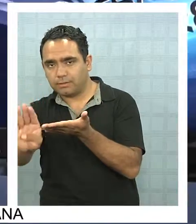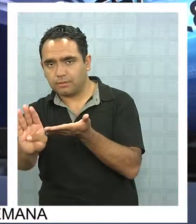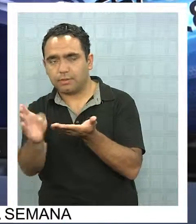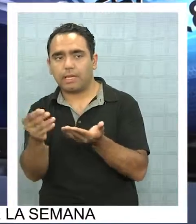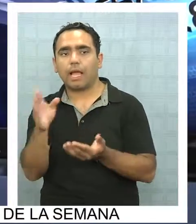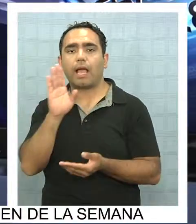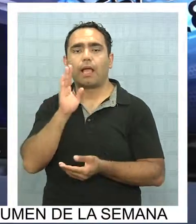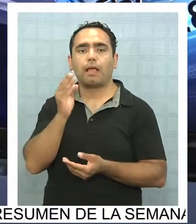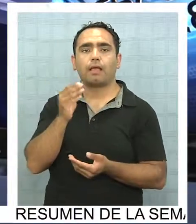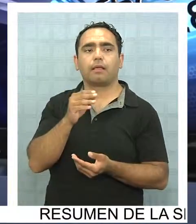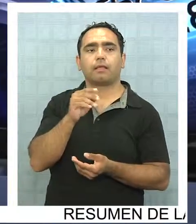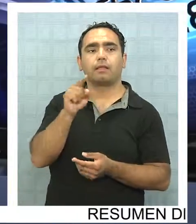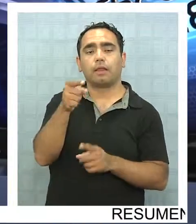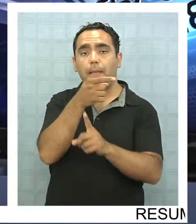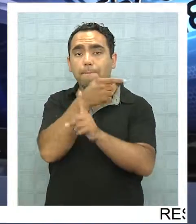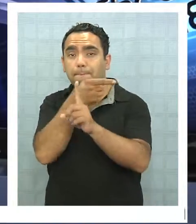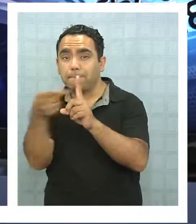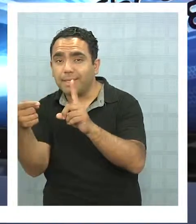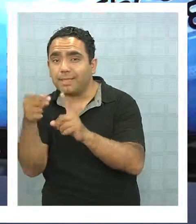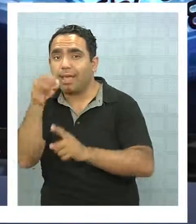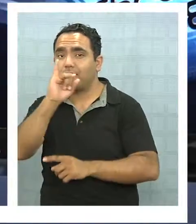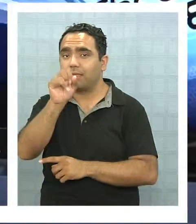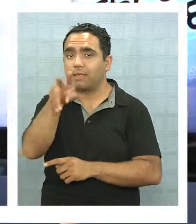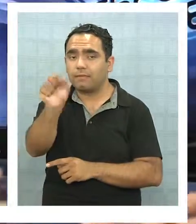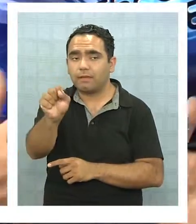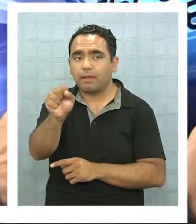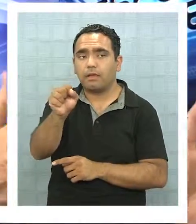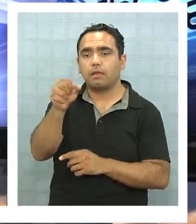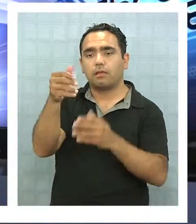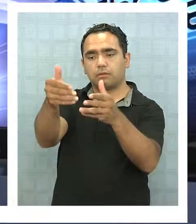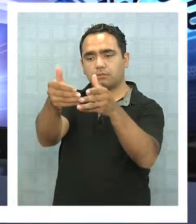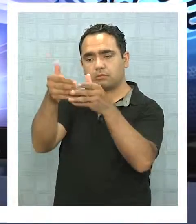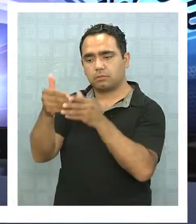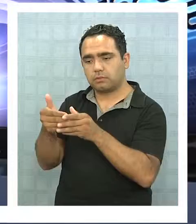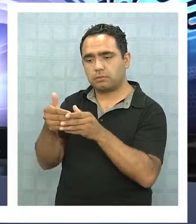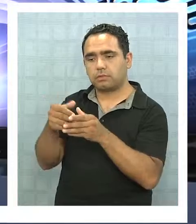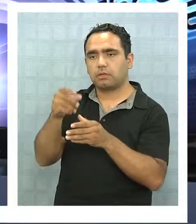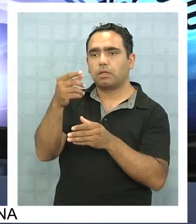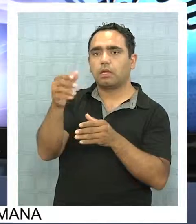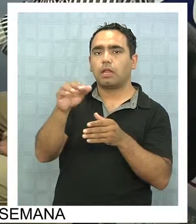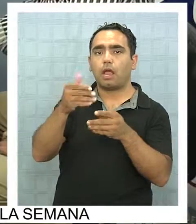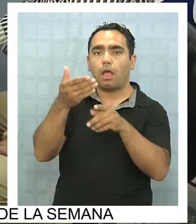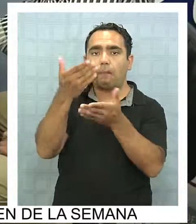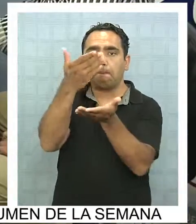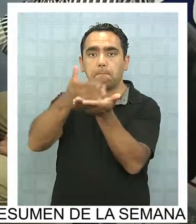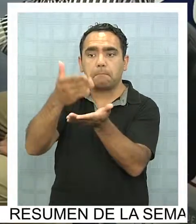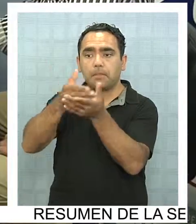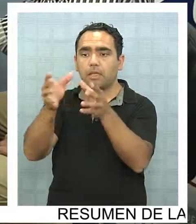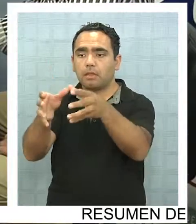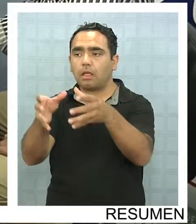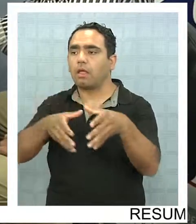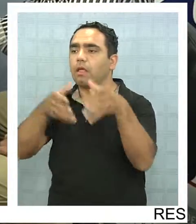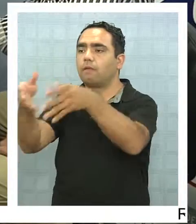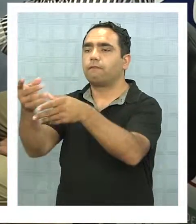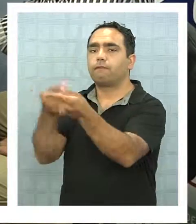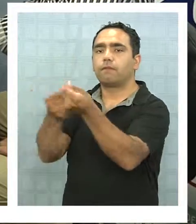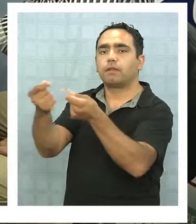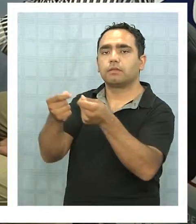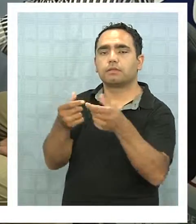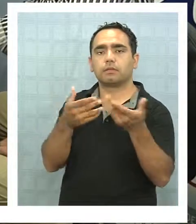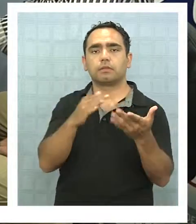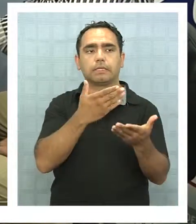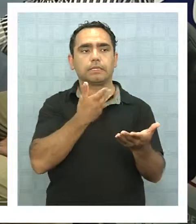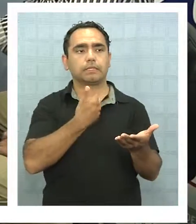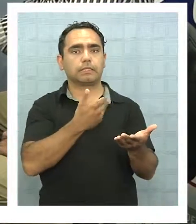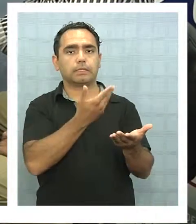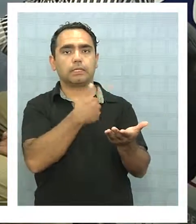del IVA. Y resulta que la mitad del IVA en este momento está siendo transferida al sector financiero. Mientras tanto, el Estado tiene que endeudarse